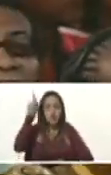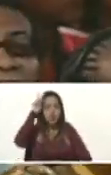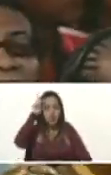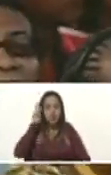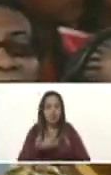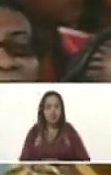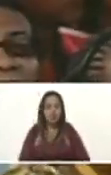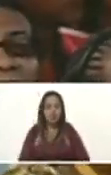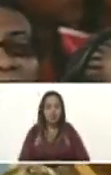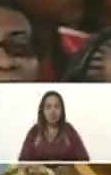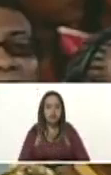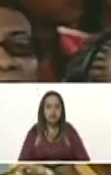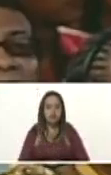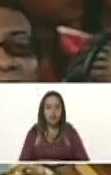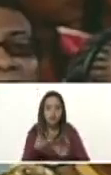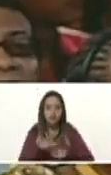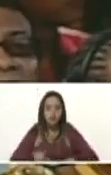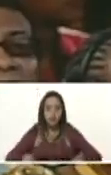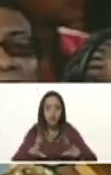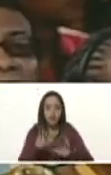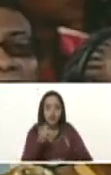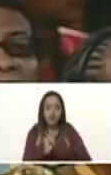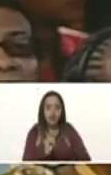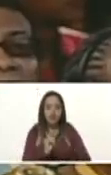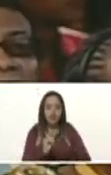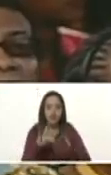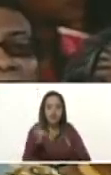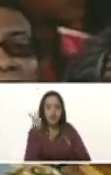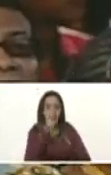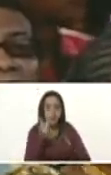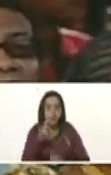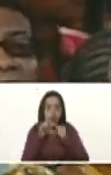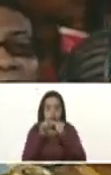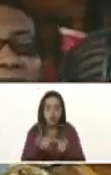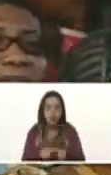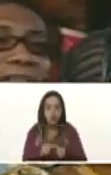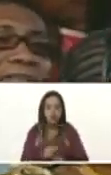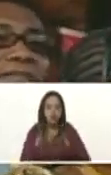La sede de esta organización será la República Bolivariana de Venezuela.